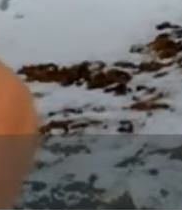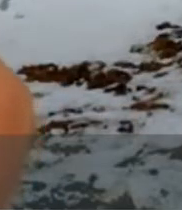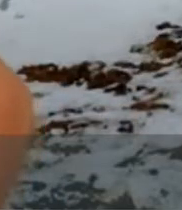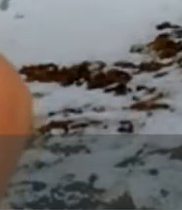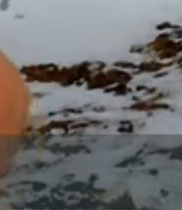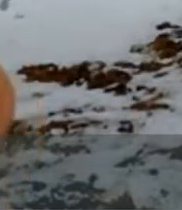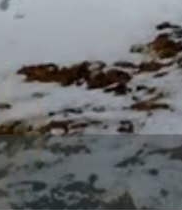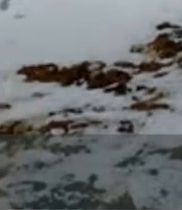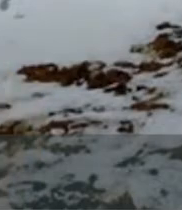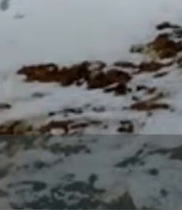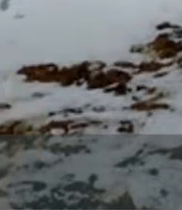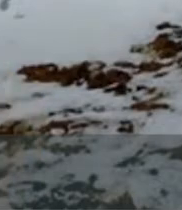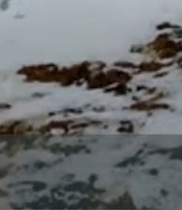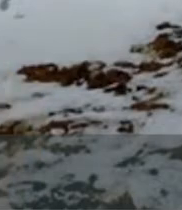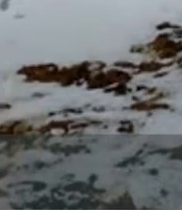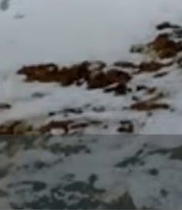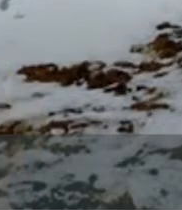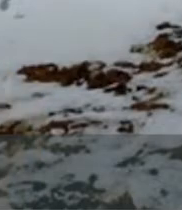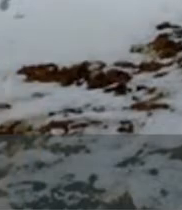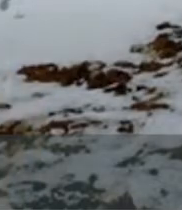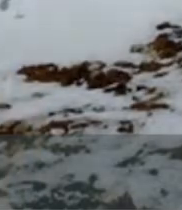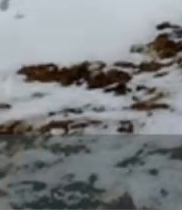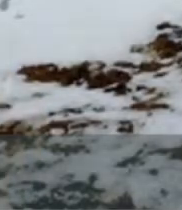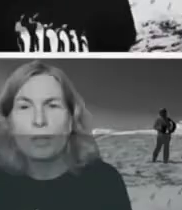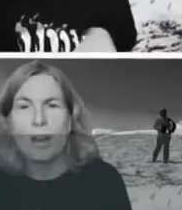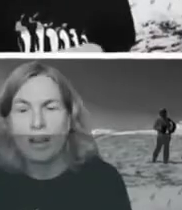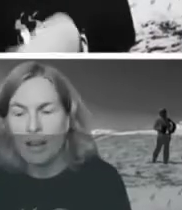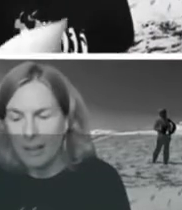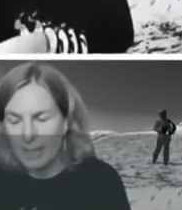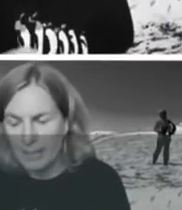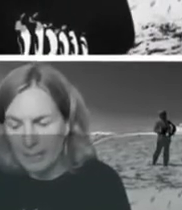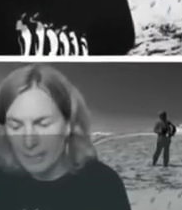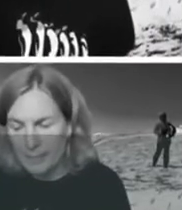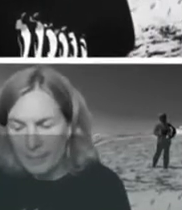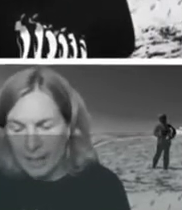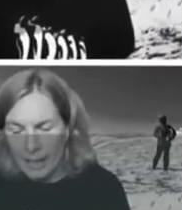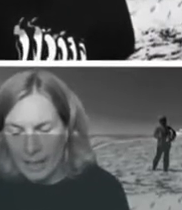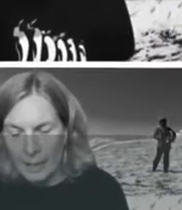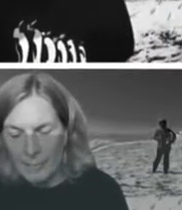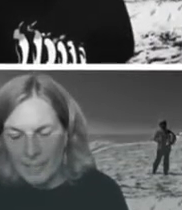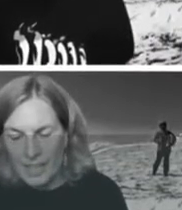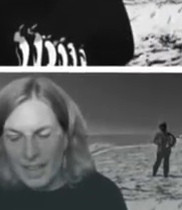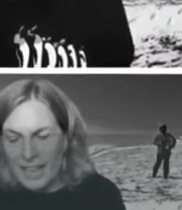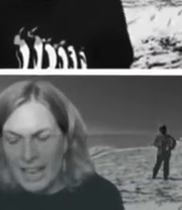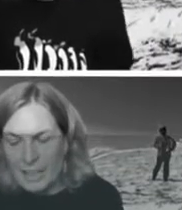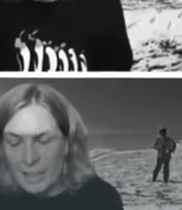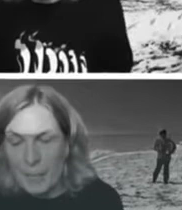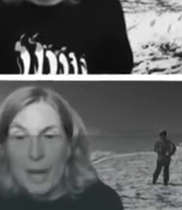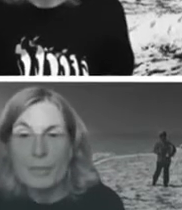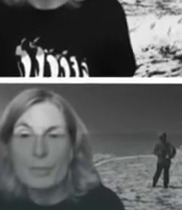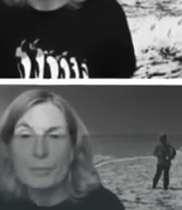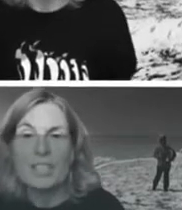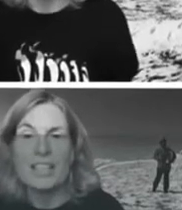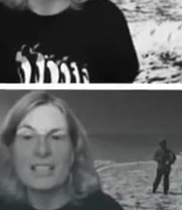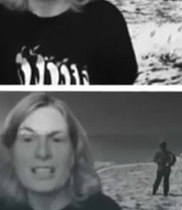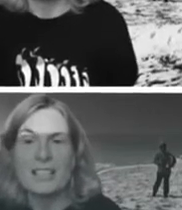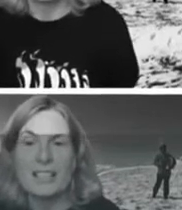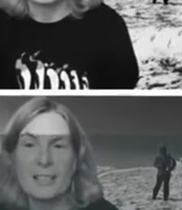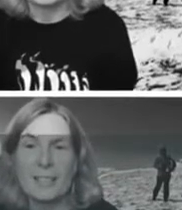tiene implicaciones para todos nosotros y para todo el hemisferio sur. Entonces, ¿qué le hace esto a nuestro